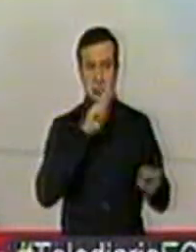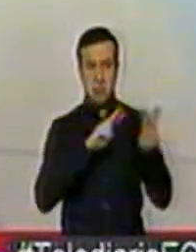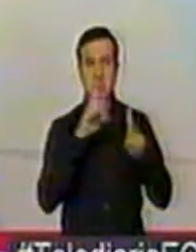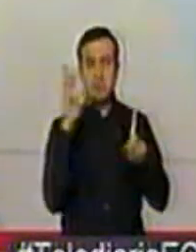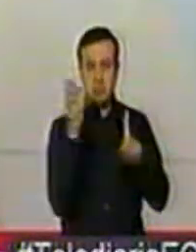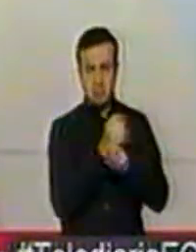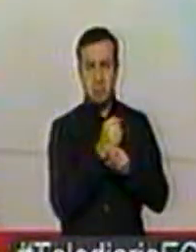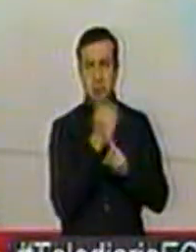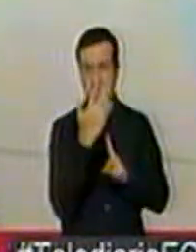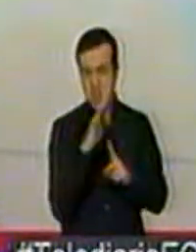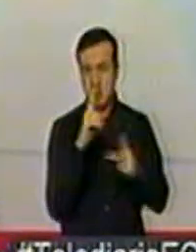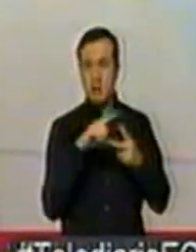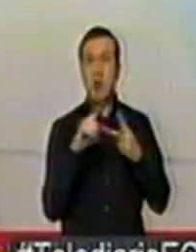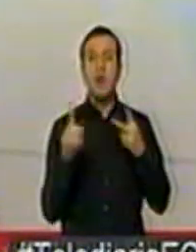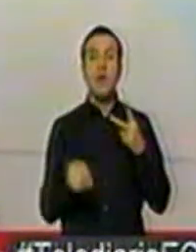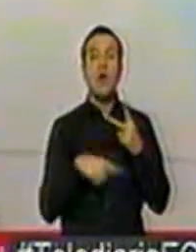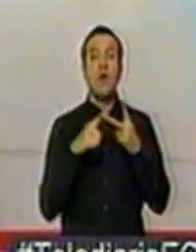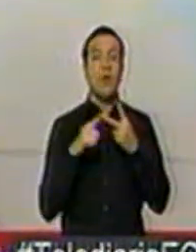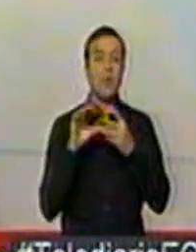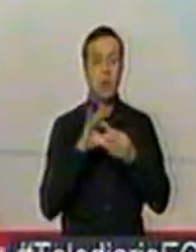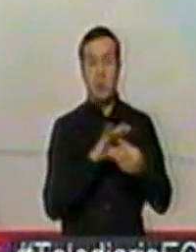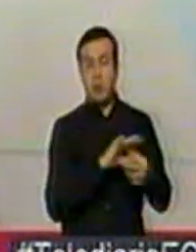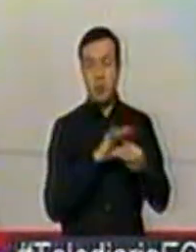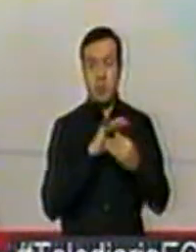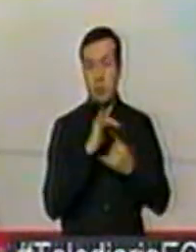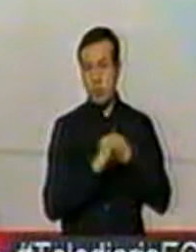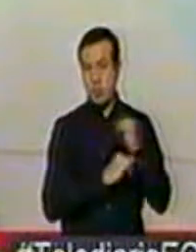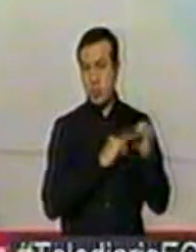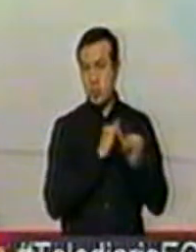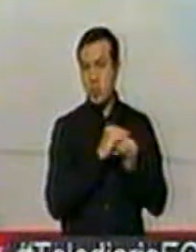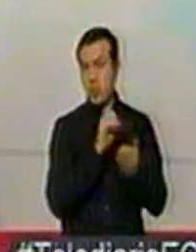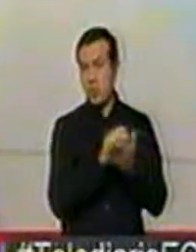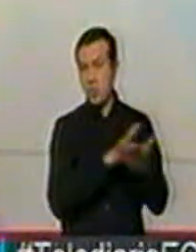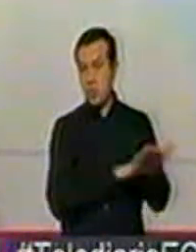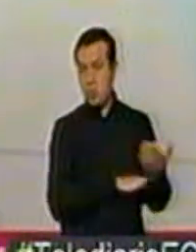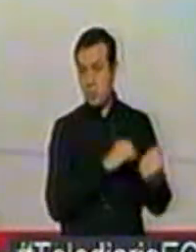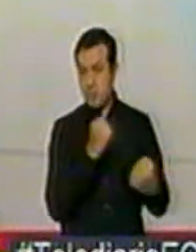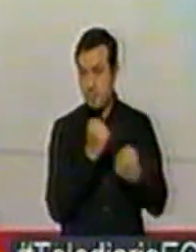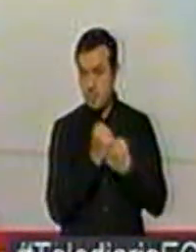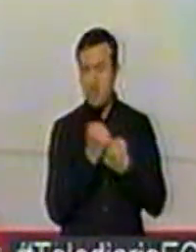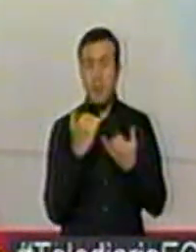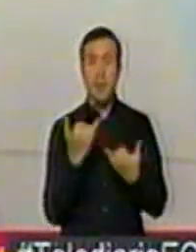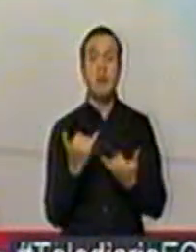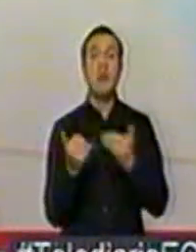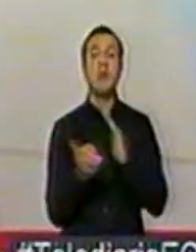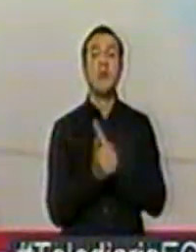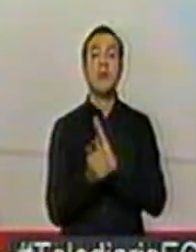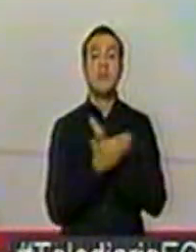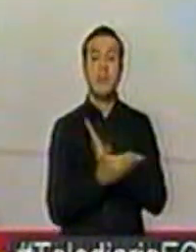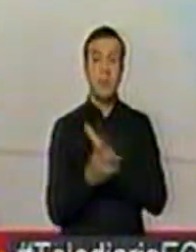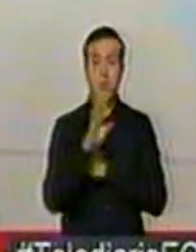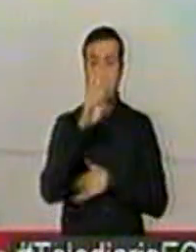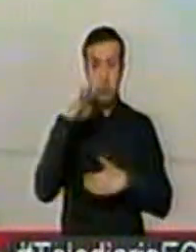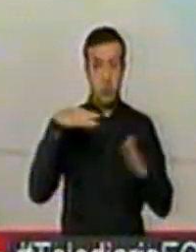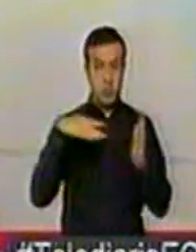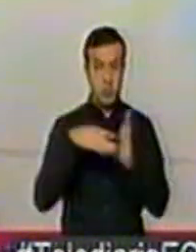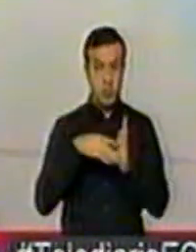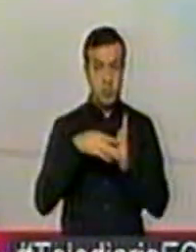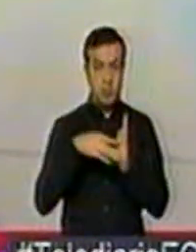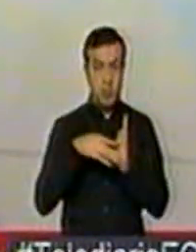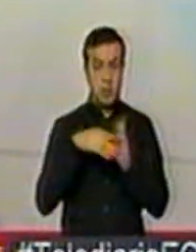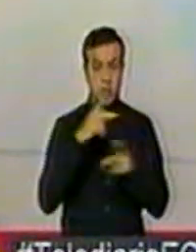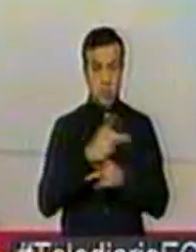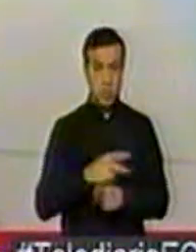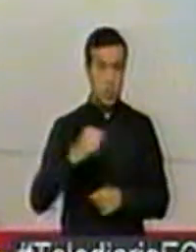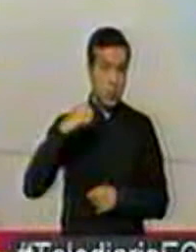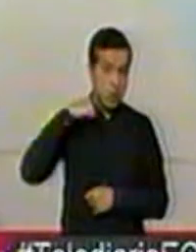gestionar algunos proyectos con la cooperación internacional y este año lo que estamos haciendo es capacitación a 4.000 operadores del sistema de protección